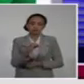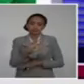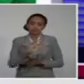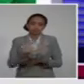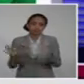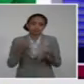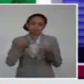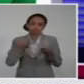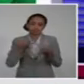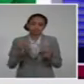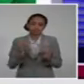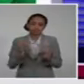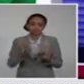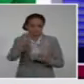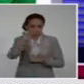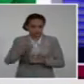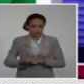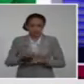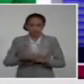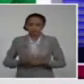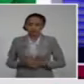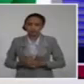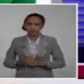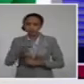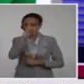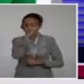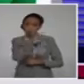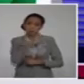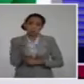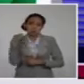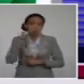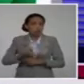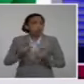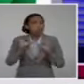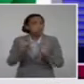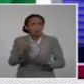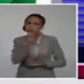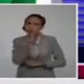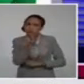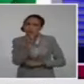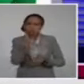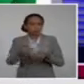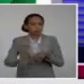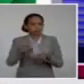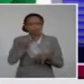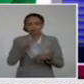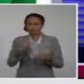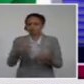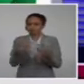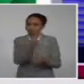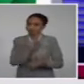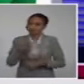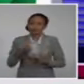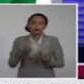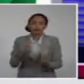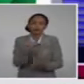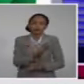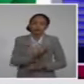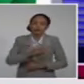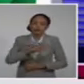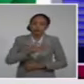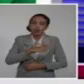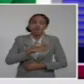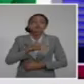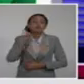ser reanimada, no obstante las maniobras que se aplicaron para ello. y lamentablemente esta paciente fallece